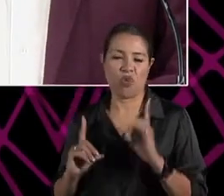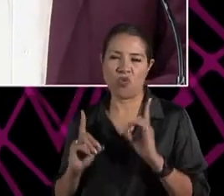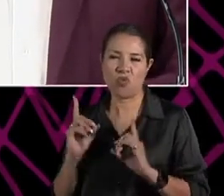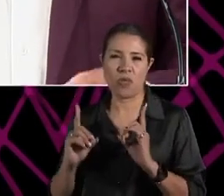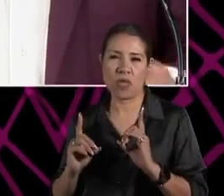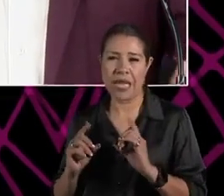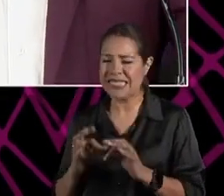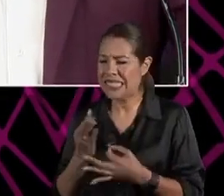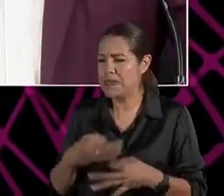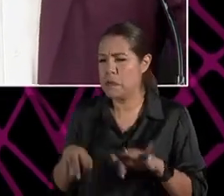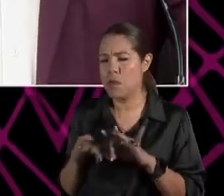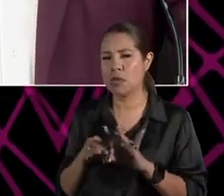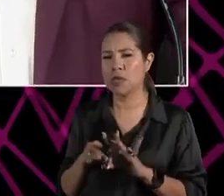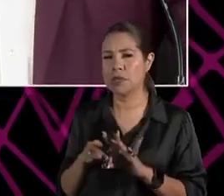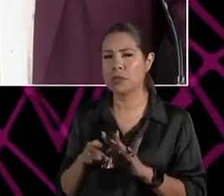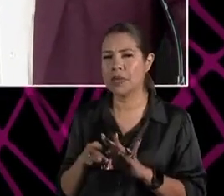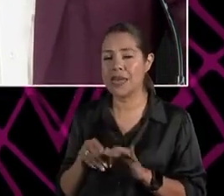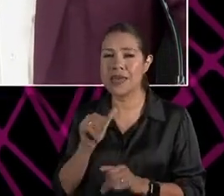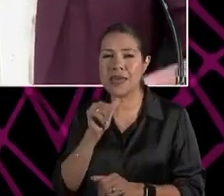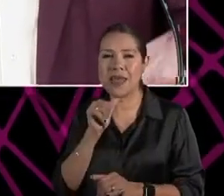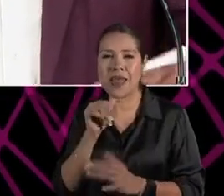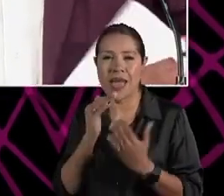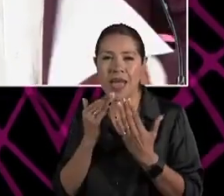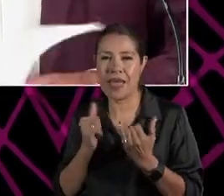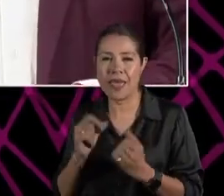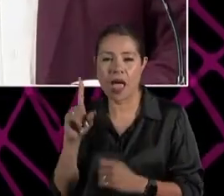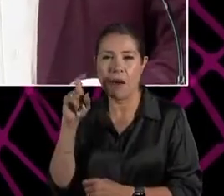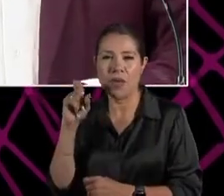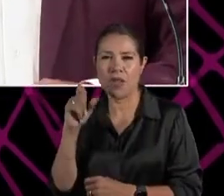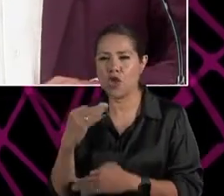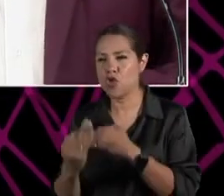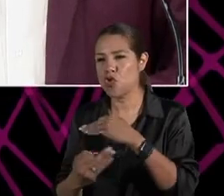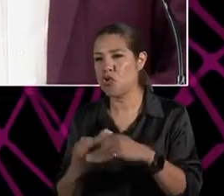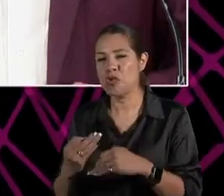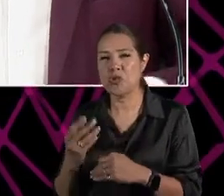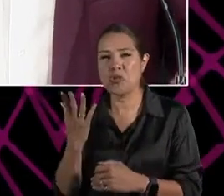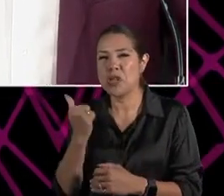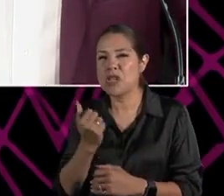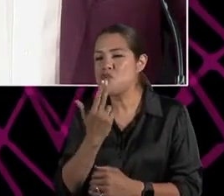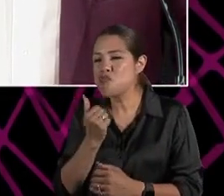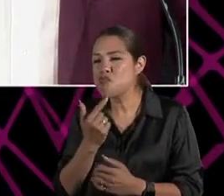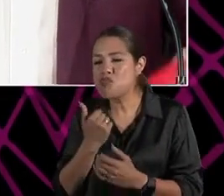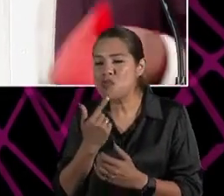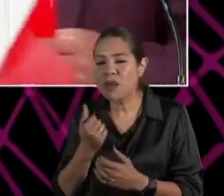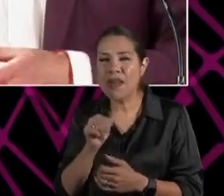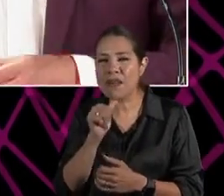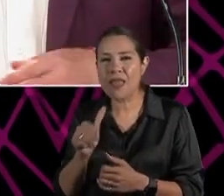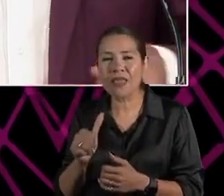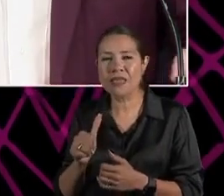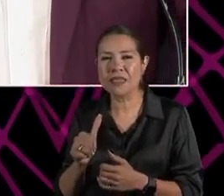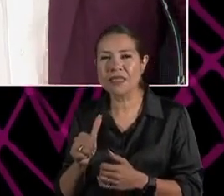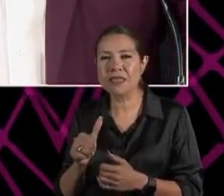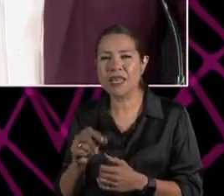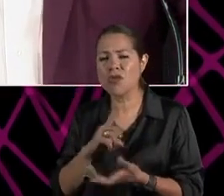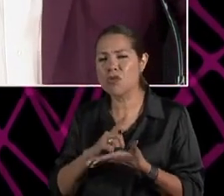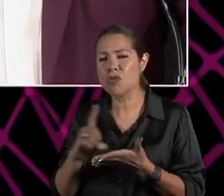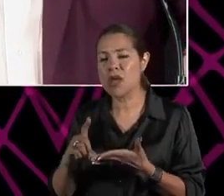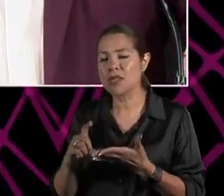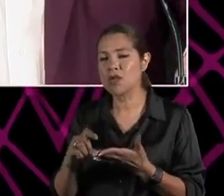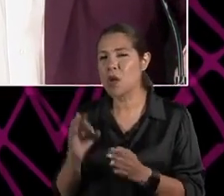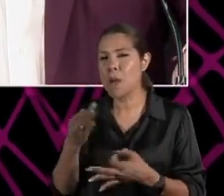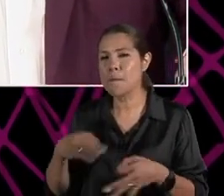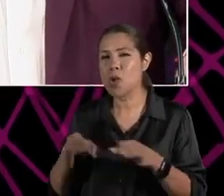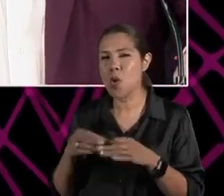es fundamental que nadie se le niegue el agua. El agua no tiene colores, no tiene sabor. El agua es un derecho